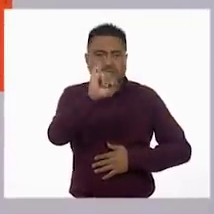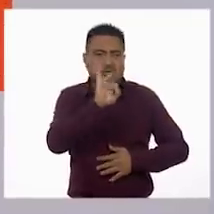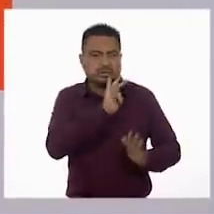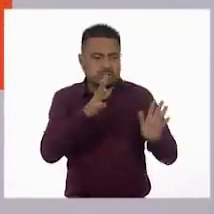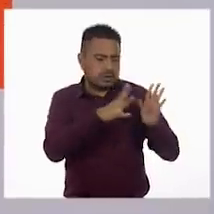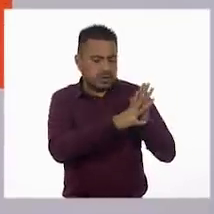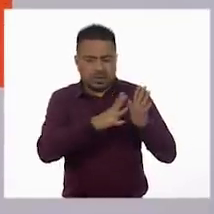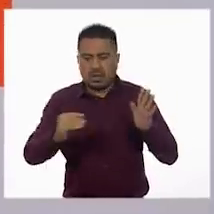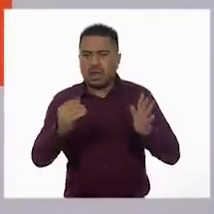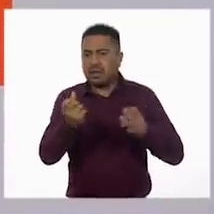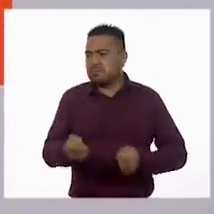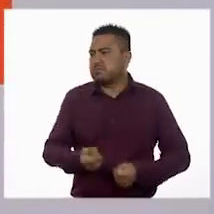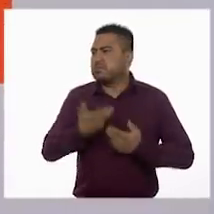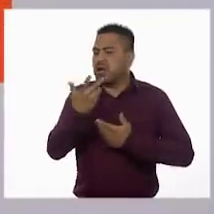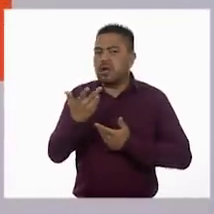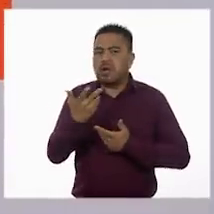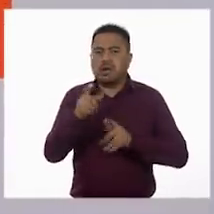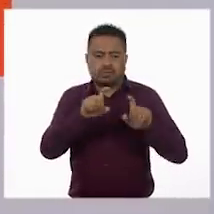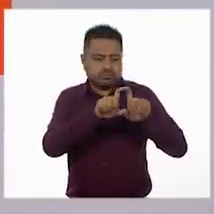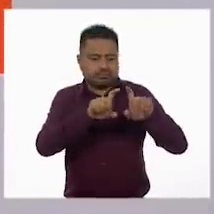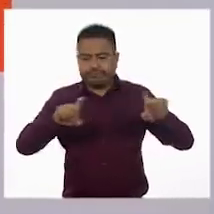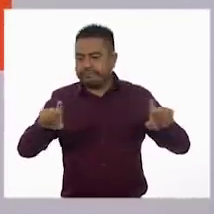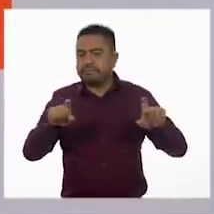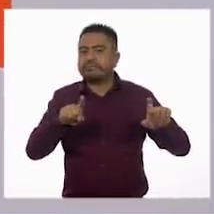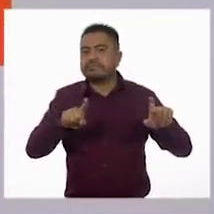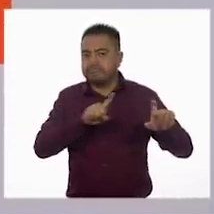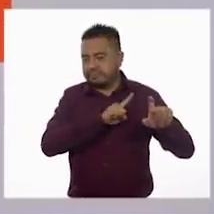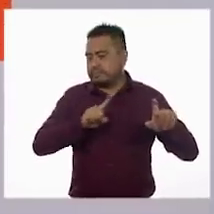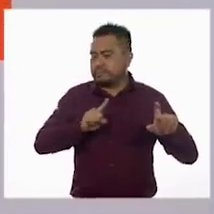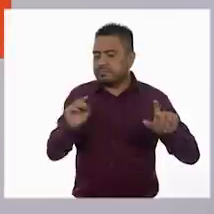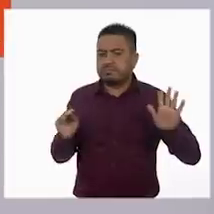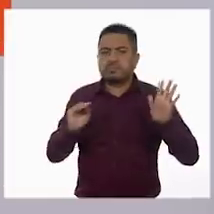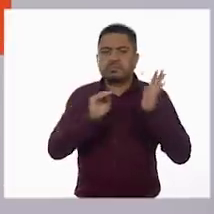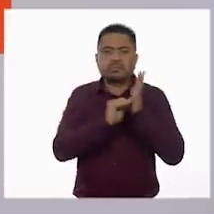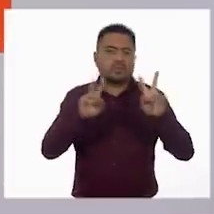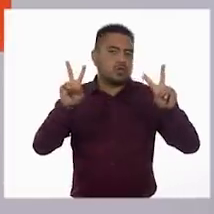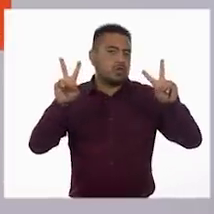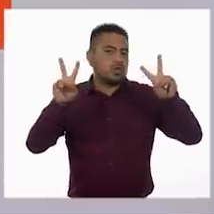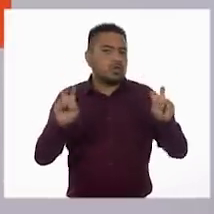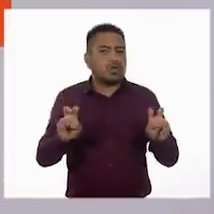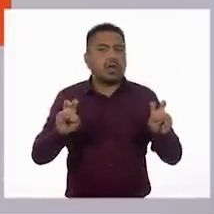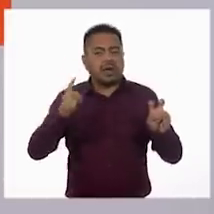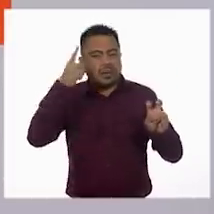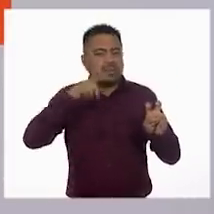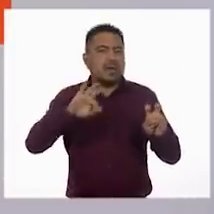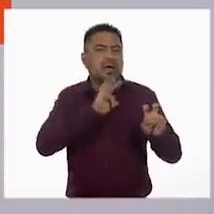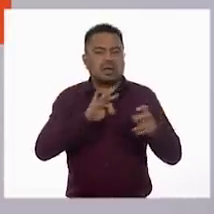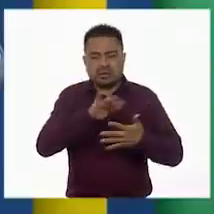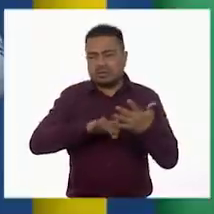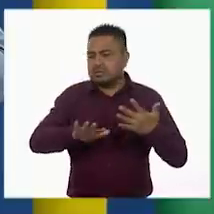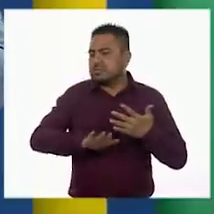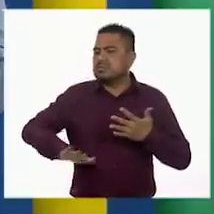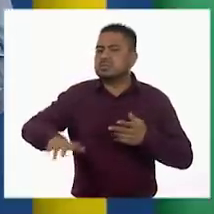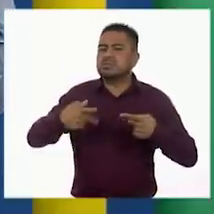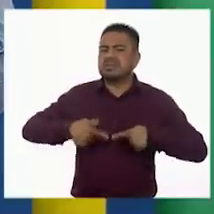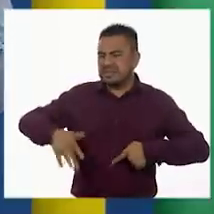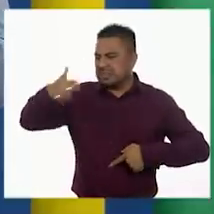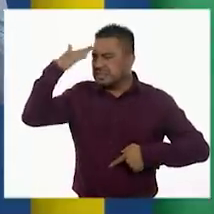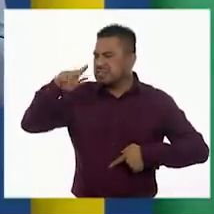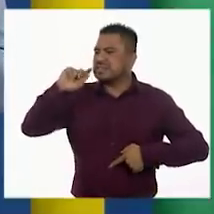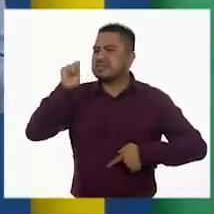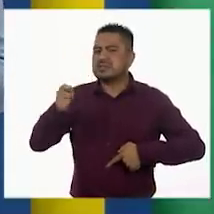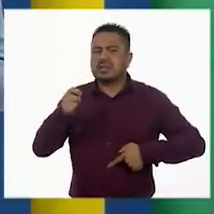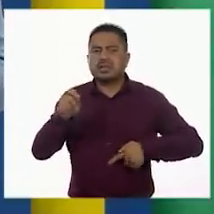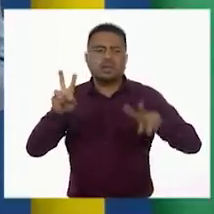copiar una frase o un párrafo, debes ponerla entre comillas para que el lector sepa que es una